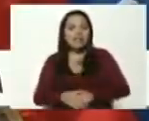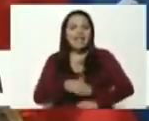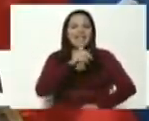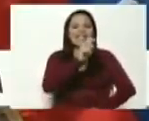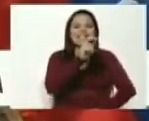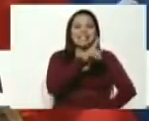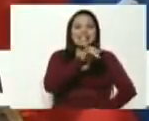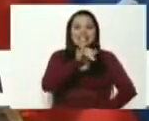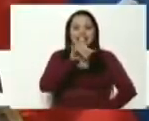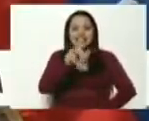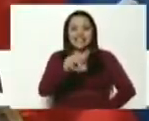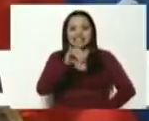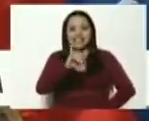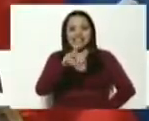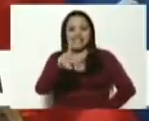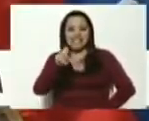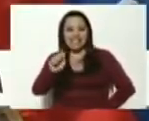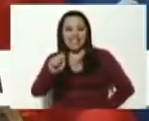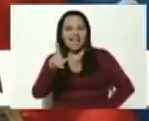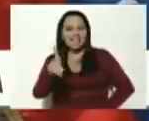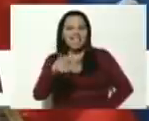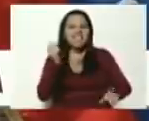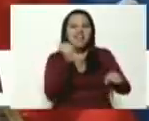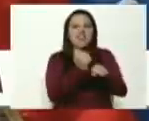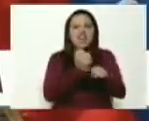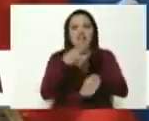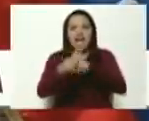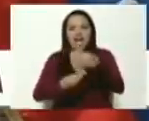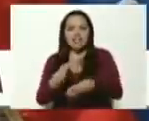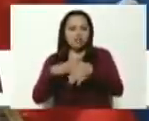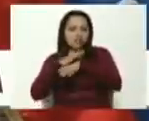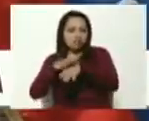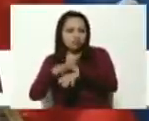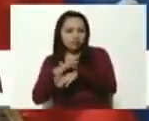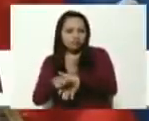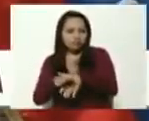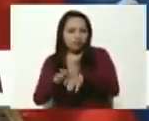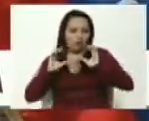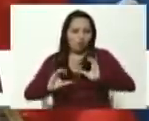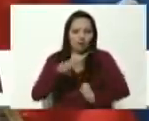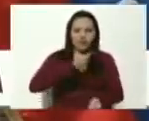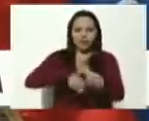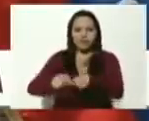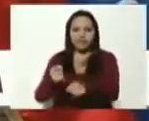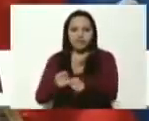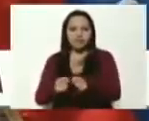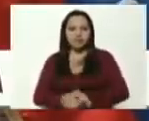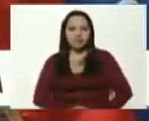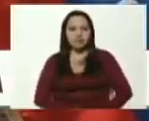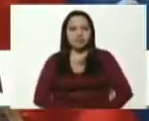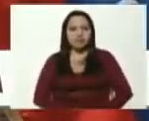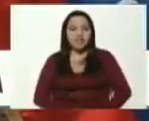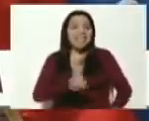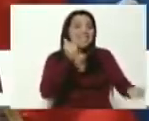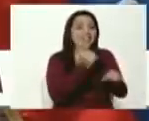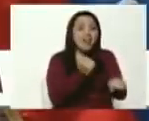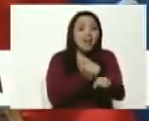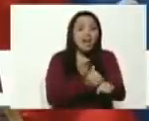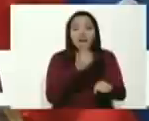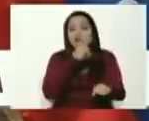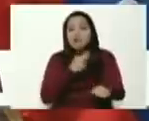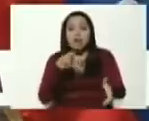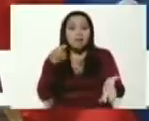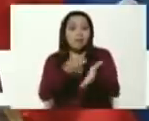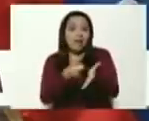trabajarían prestando servicios sexuales, debiendo trabajar primero sin generar dinero por el